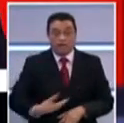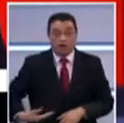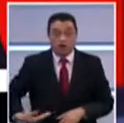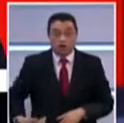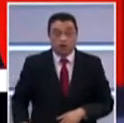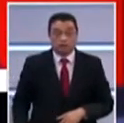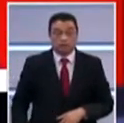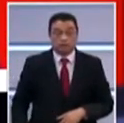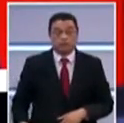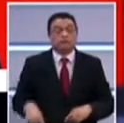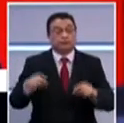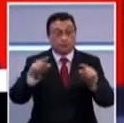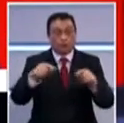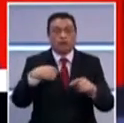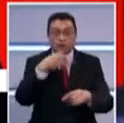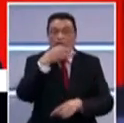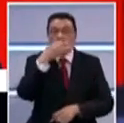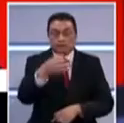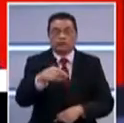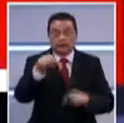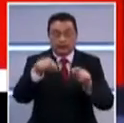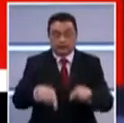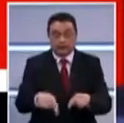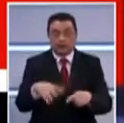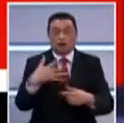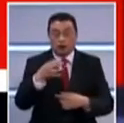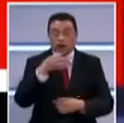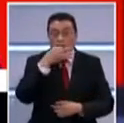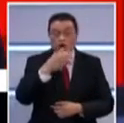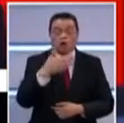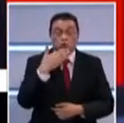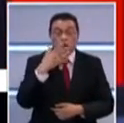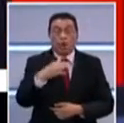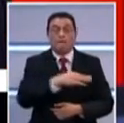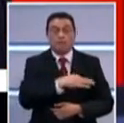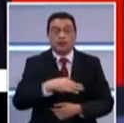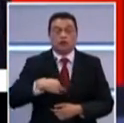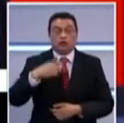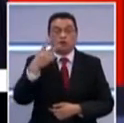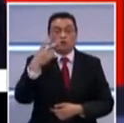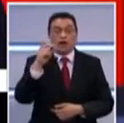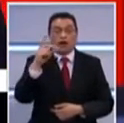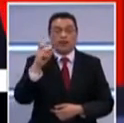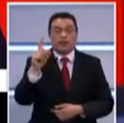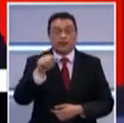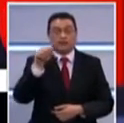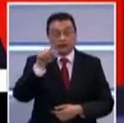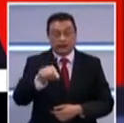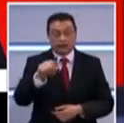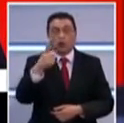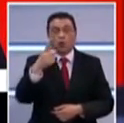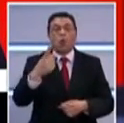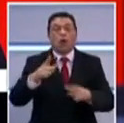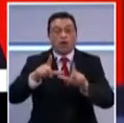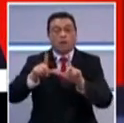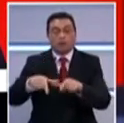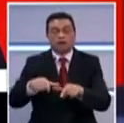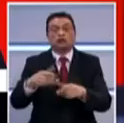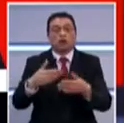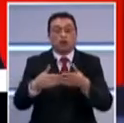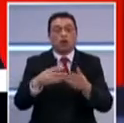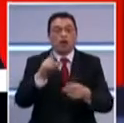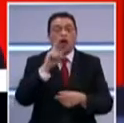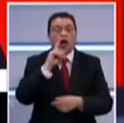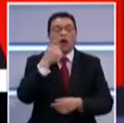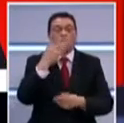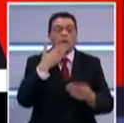yo quiero señalar que este un tal cual como lo ha señalado también el ministro valdés este es un espacio en donde hay una discusión